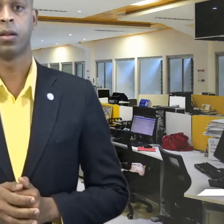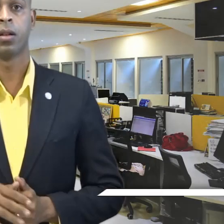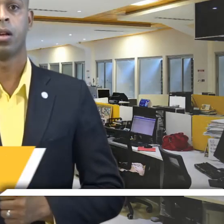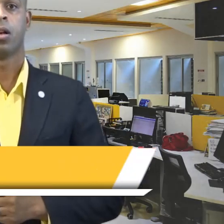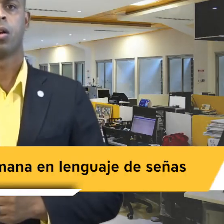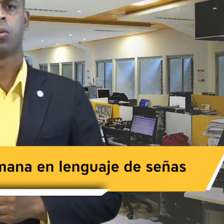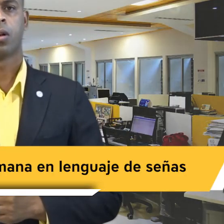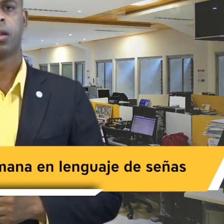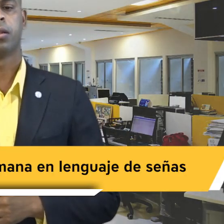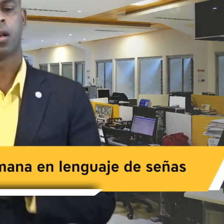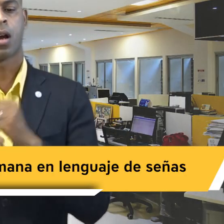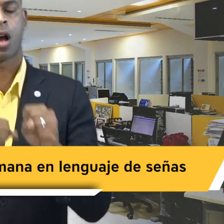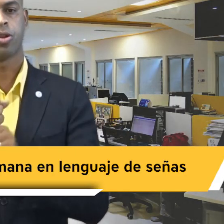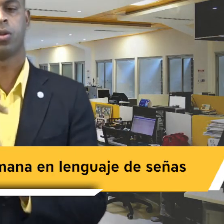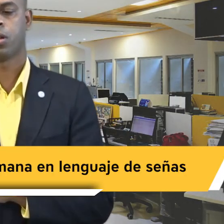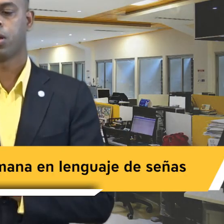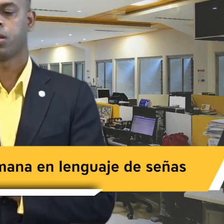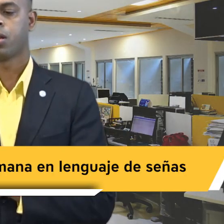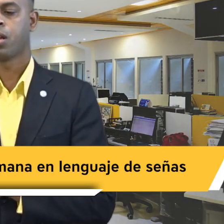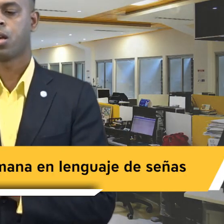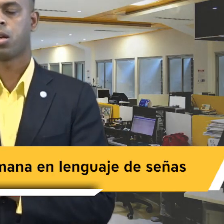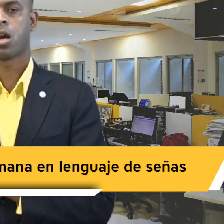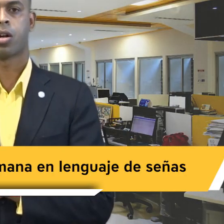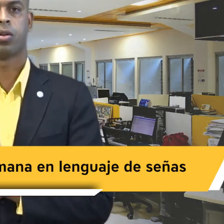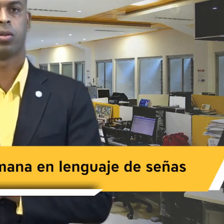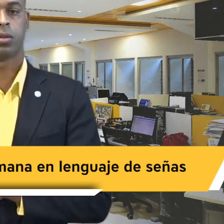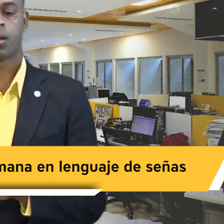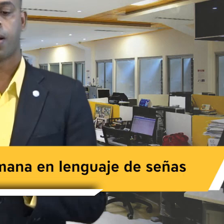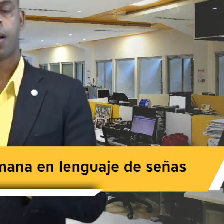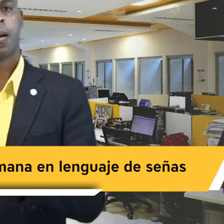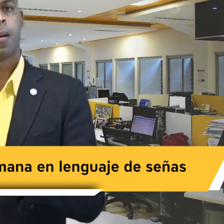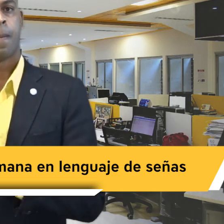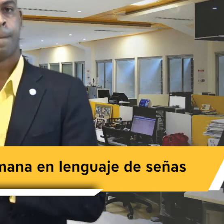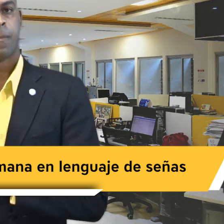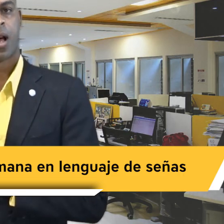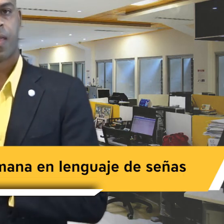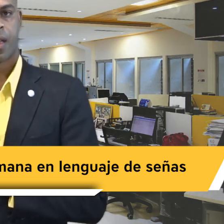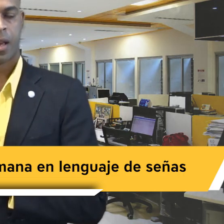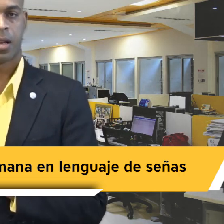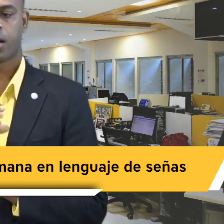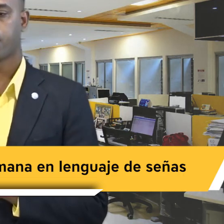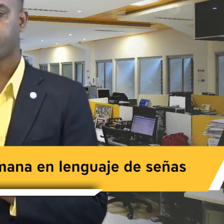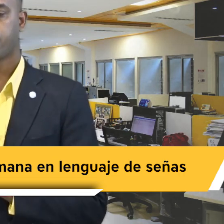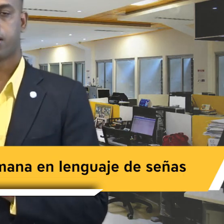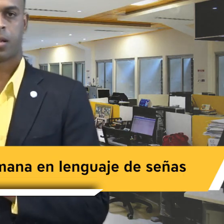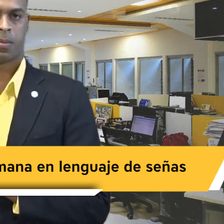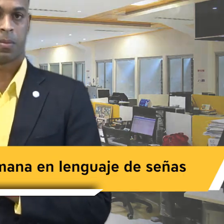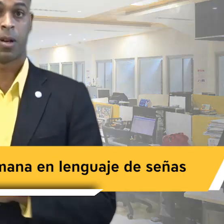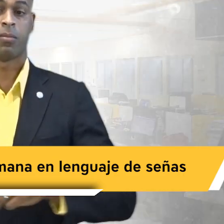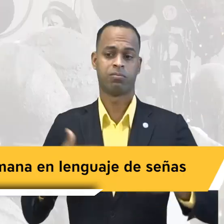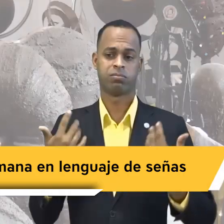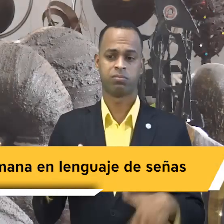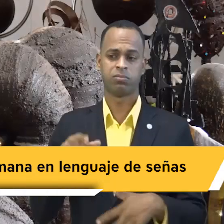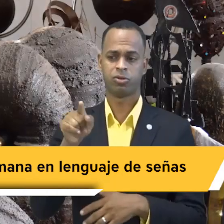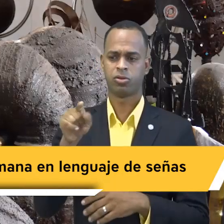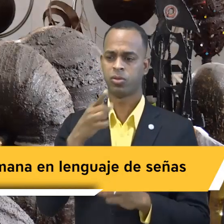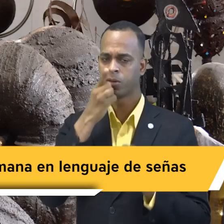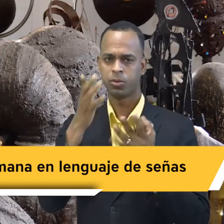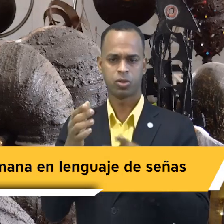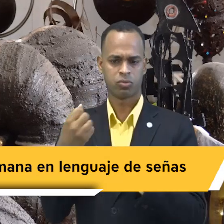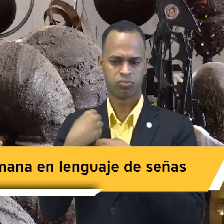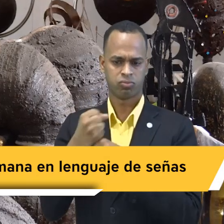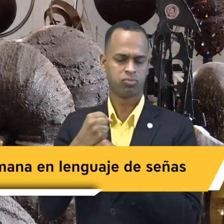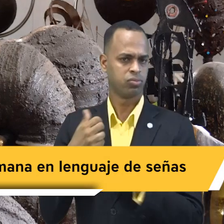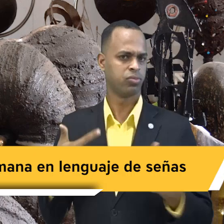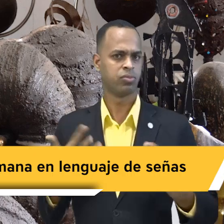40 años de terracota, madera y metal, la gran hazaña del escultor dominicano Freddy Cabral. Es el turno de